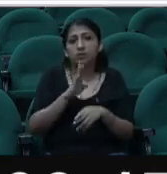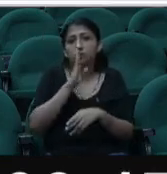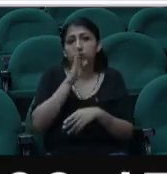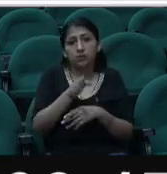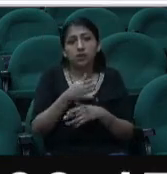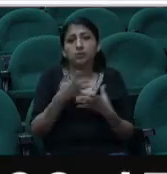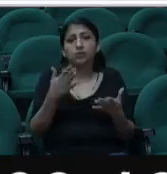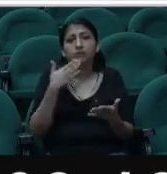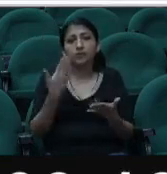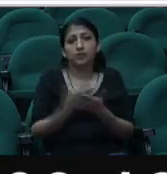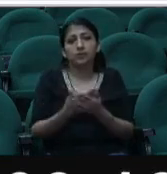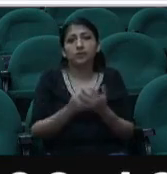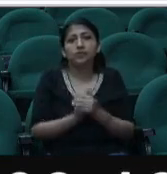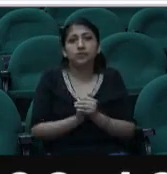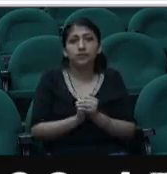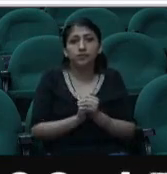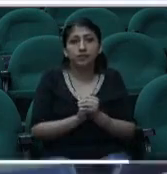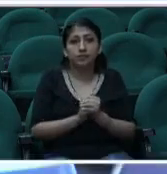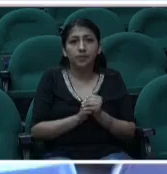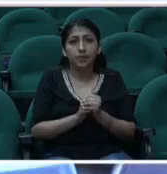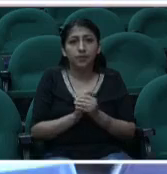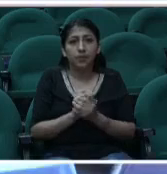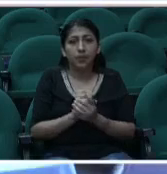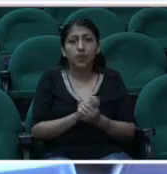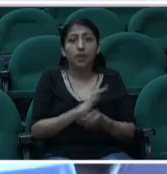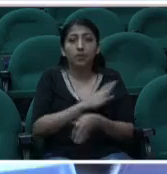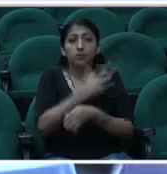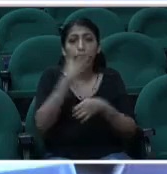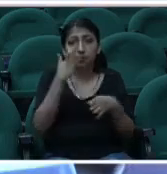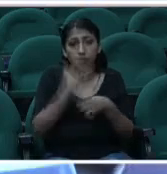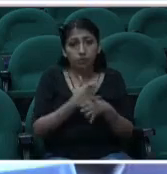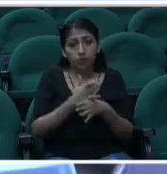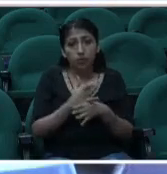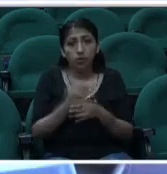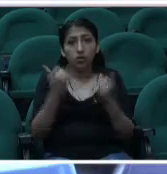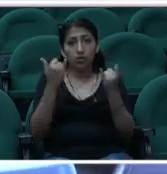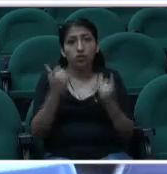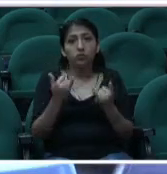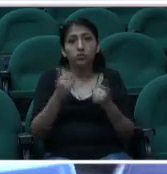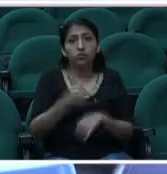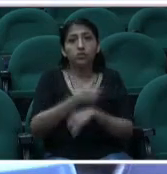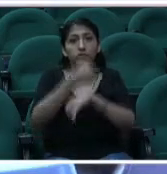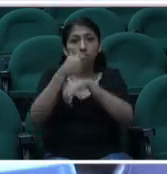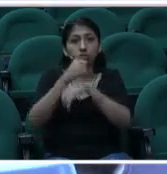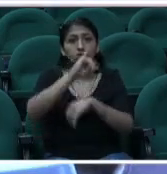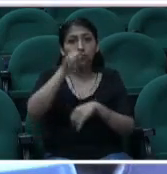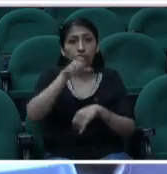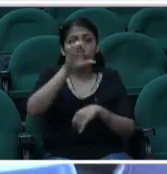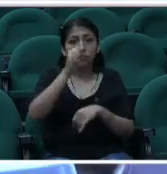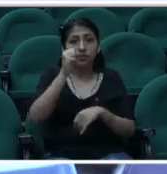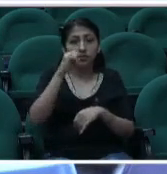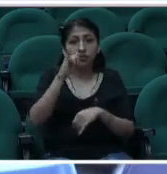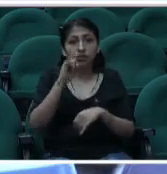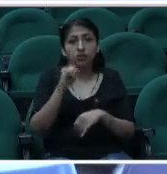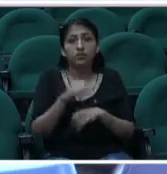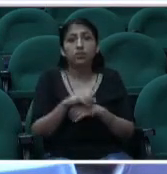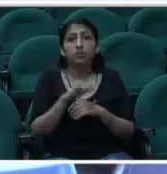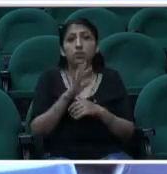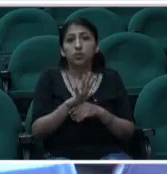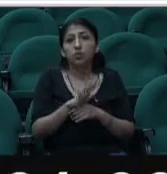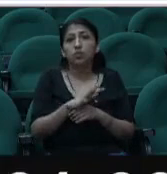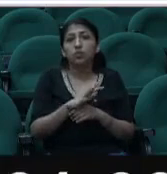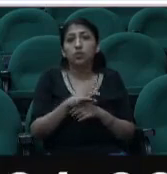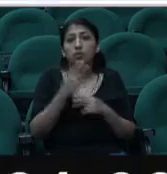de siempre muchas gracias este turno en esta oportunidad para la cantidad de hachís y en gelman quien